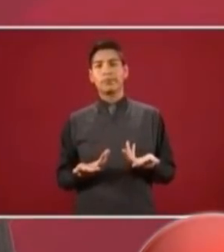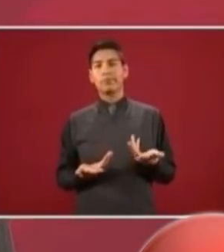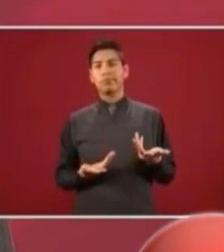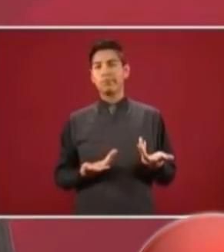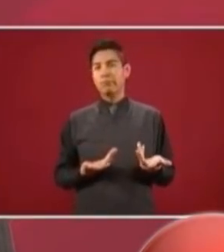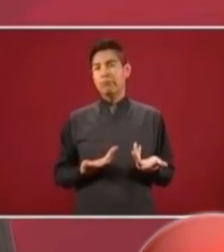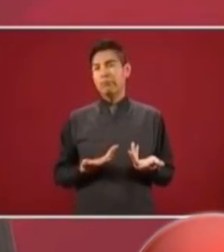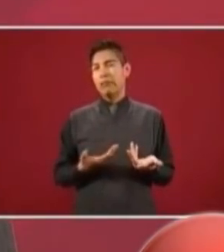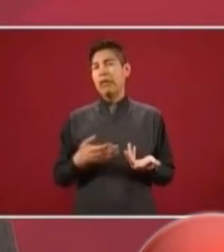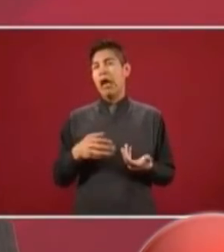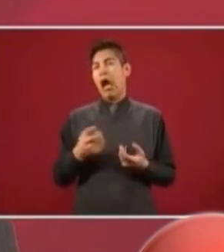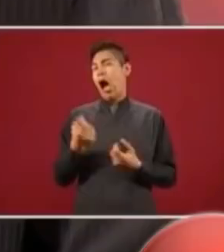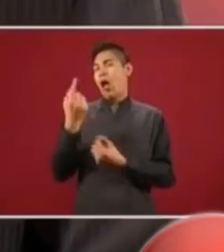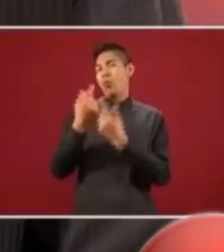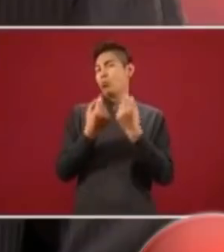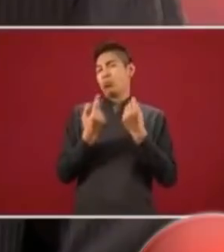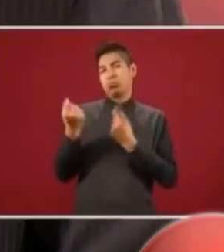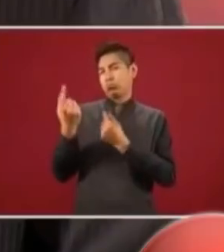duda,